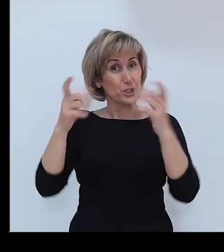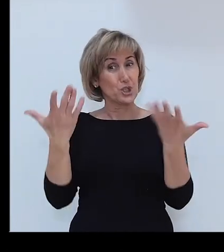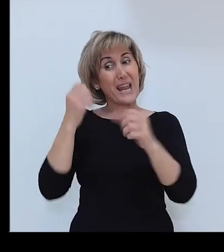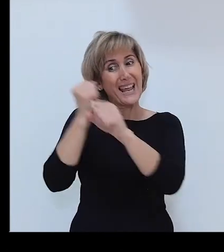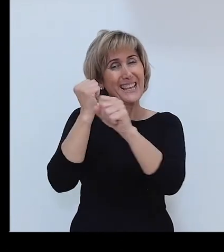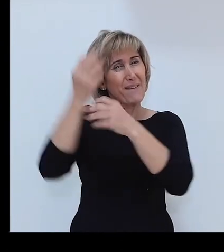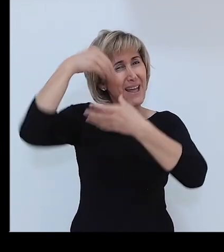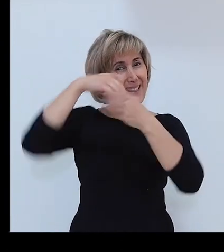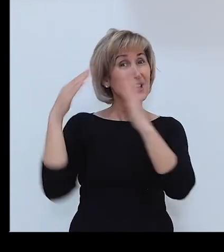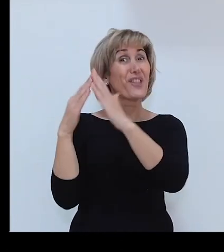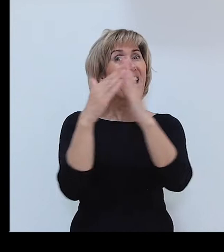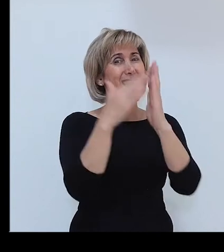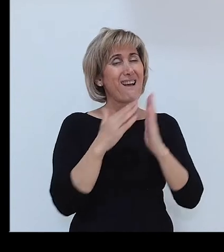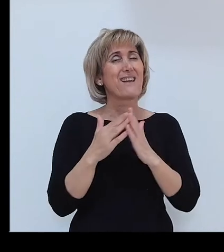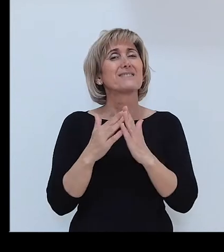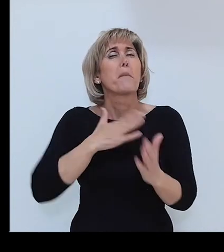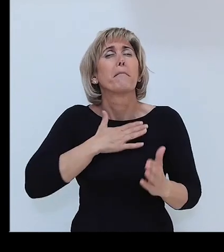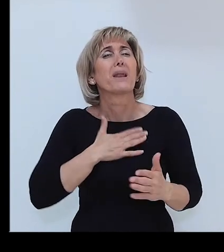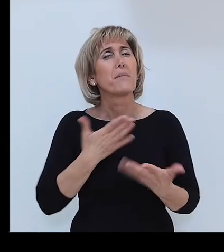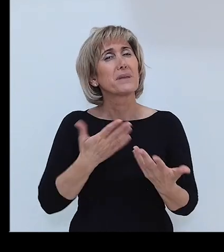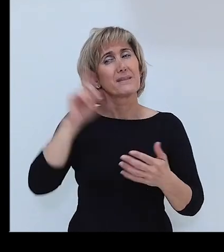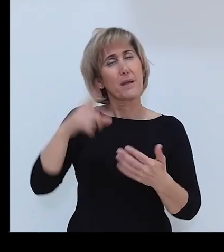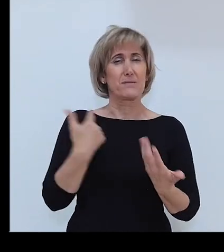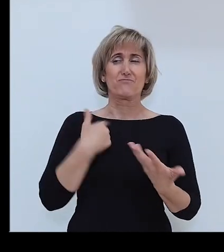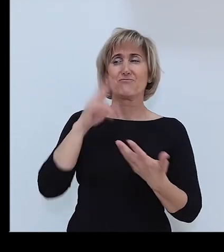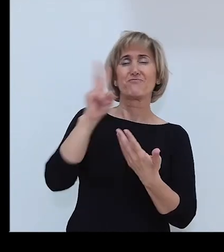los sirvientes. La persona que trabaja